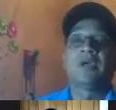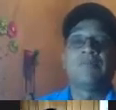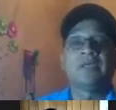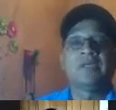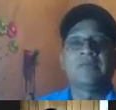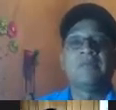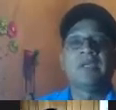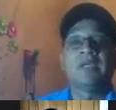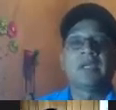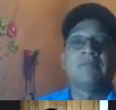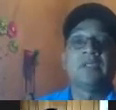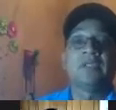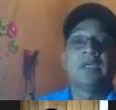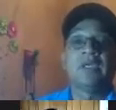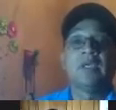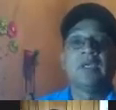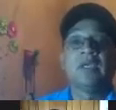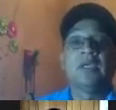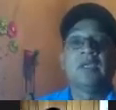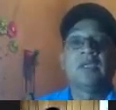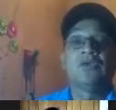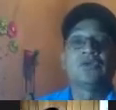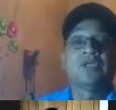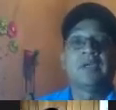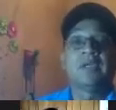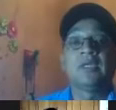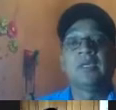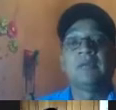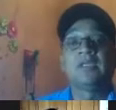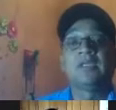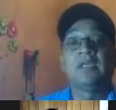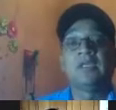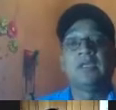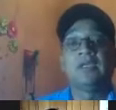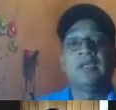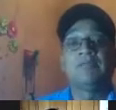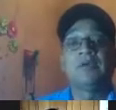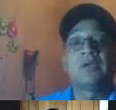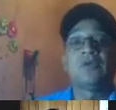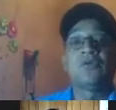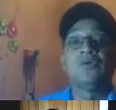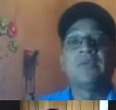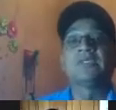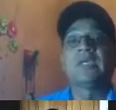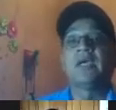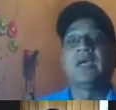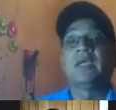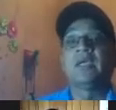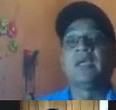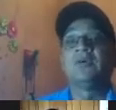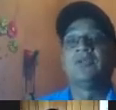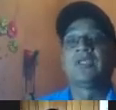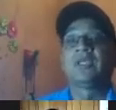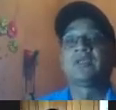digamos a aquellos padres de familia que realmente no saben realmente ni poner un